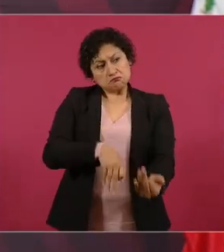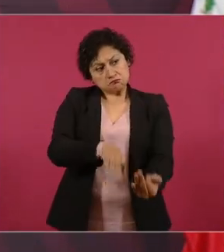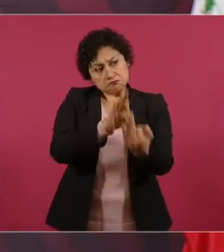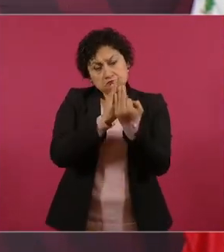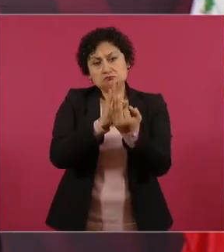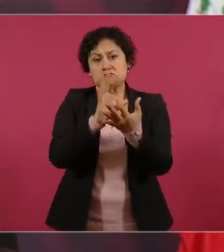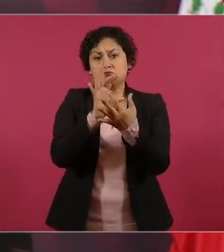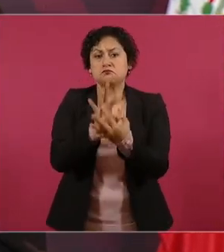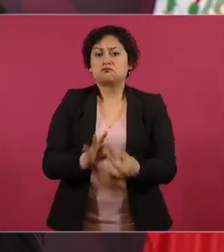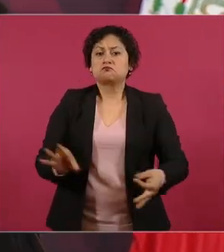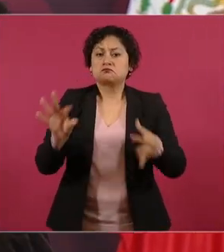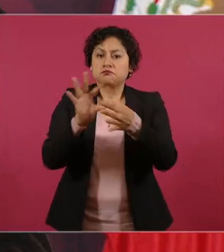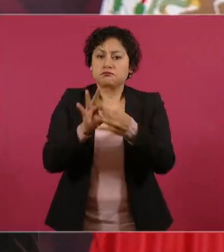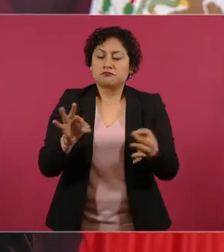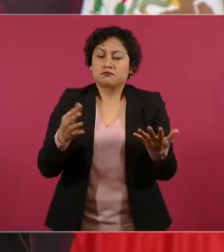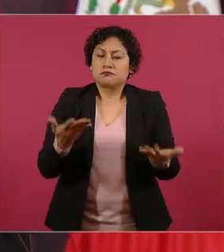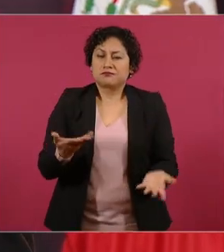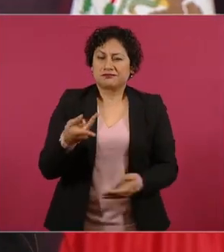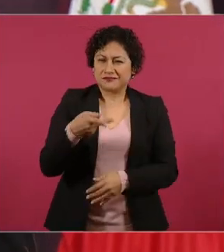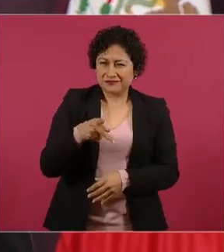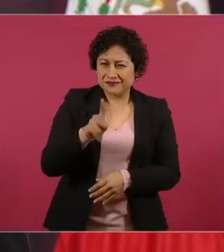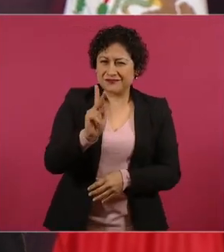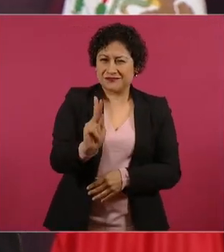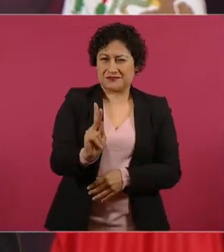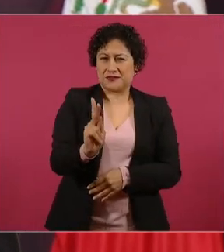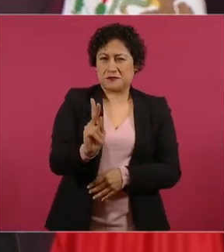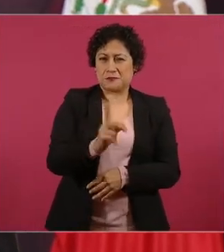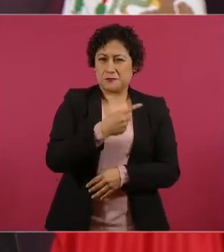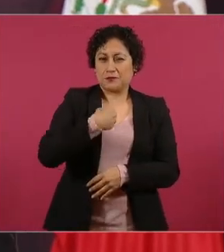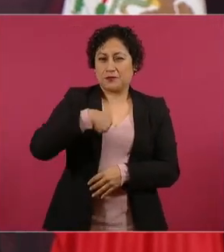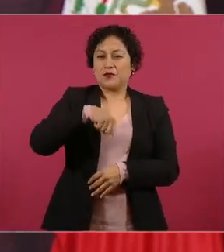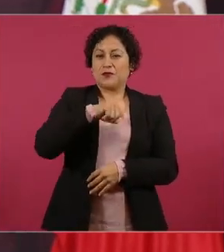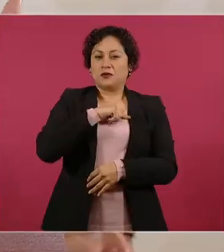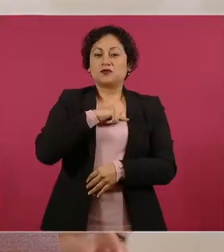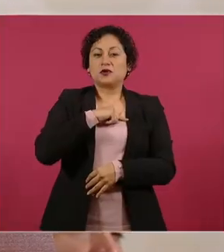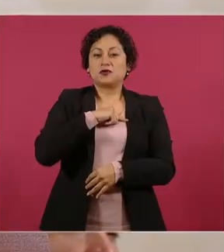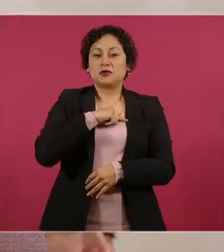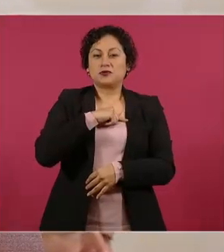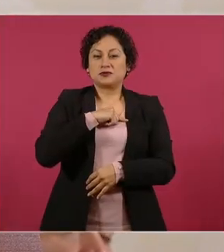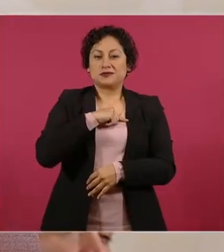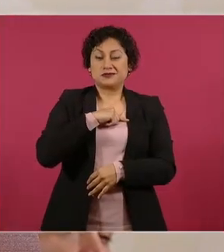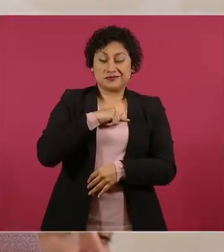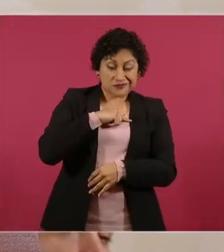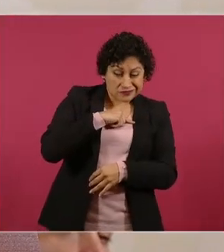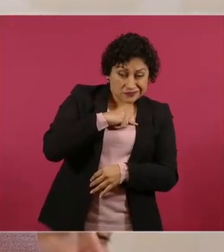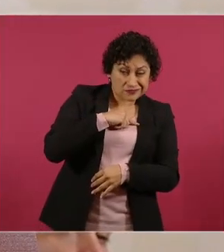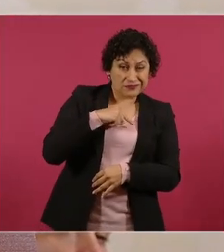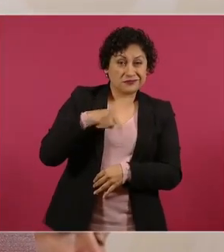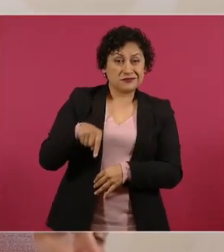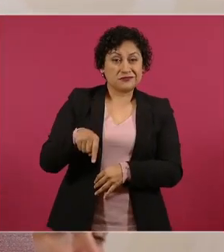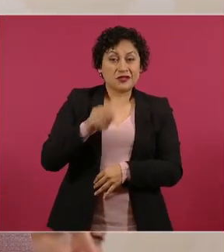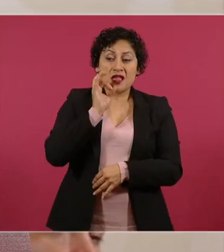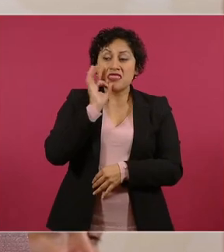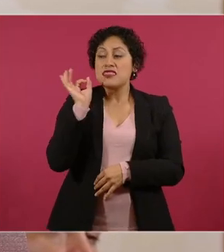pero no estamos acostumbrados a tirar la piedra y a esconder la mano.